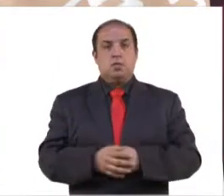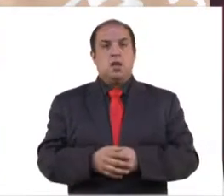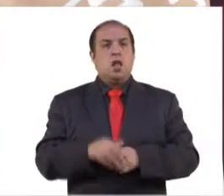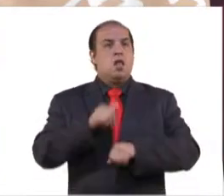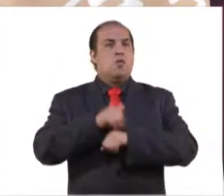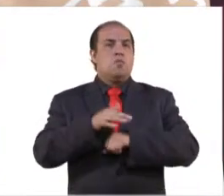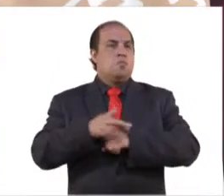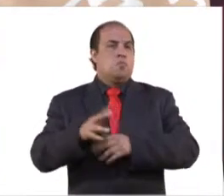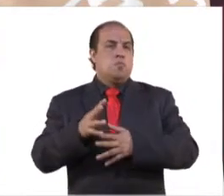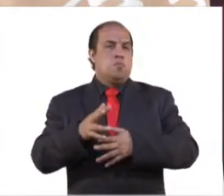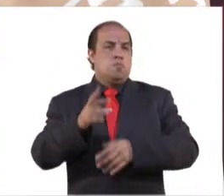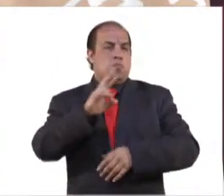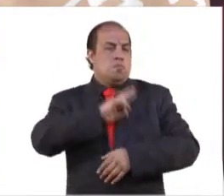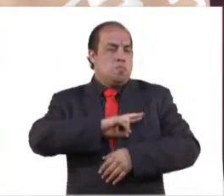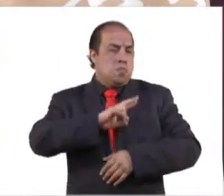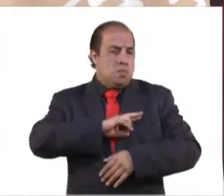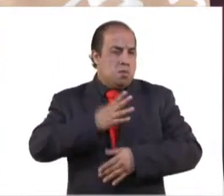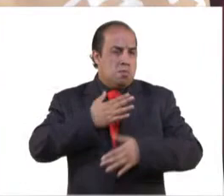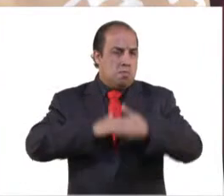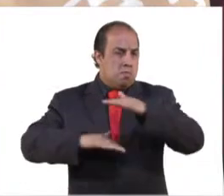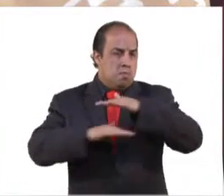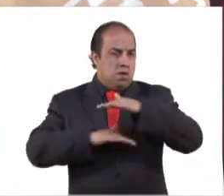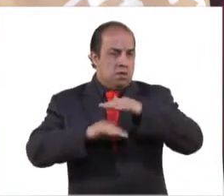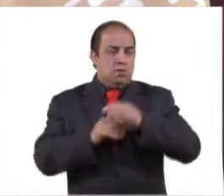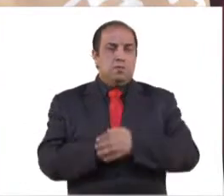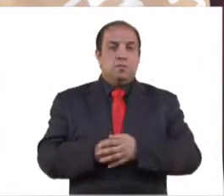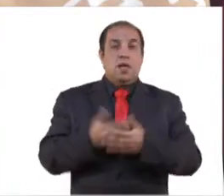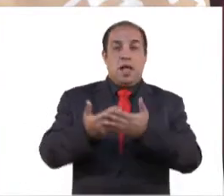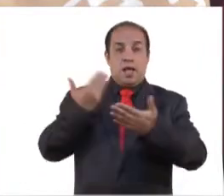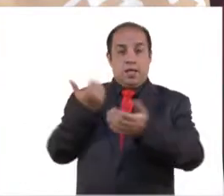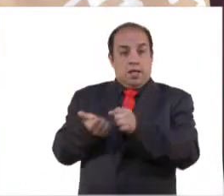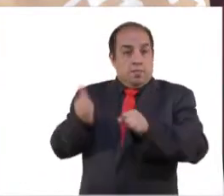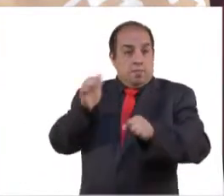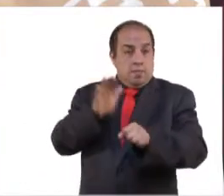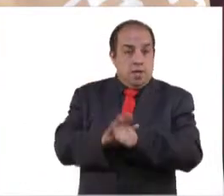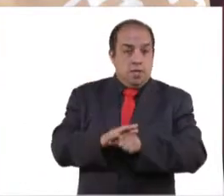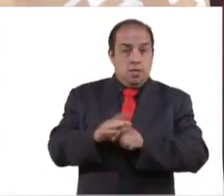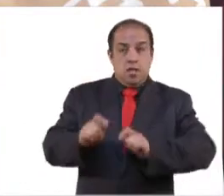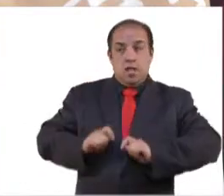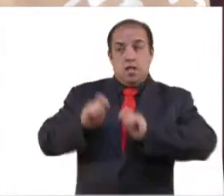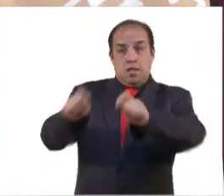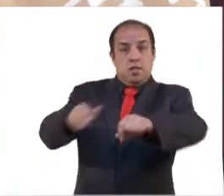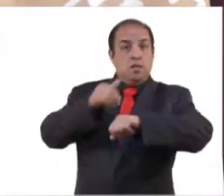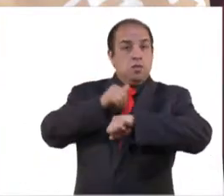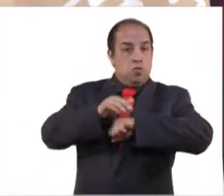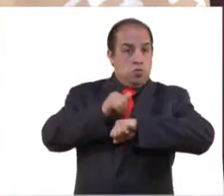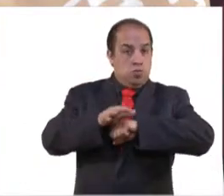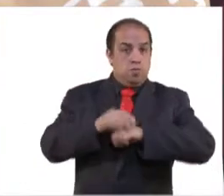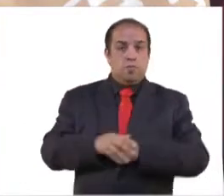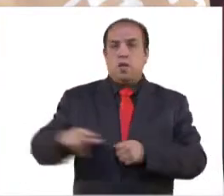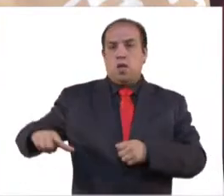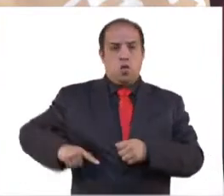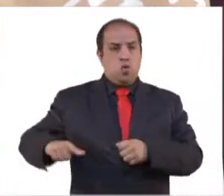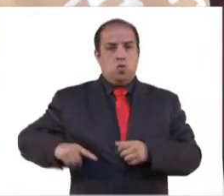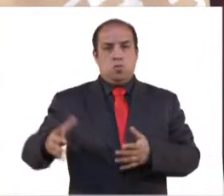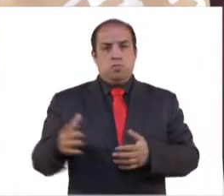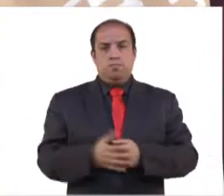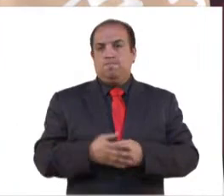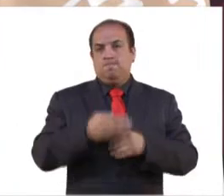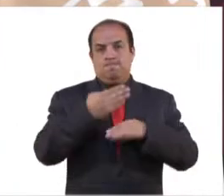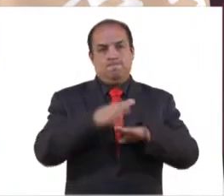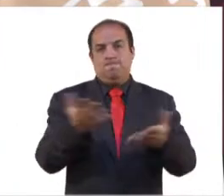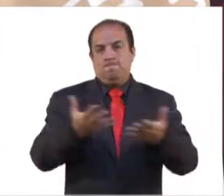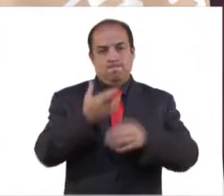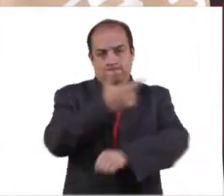cuentas básicas. Ellos daban, en la anterior administración, daban la cuenta, el gobierno no bancarizaba,